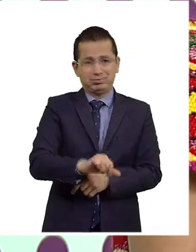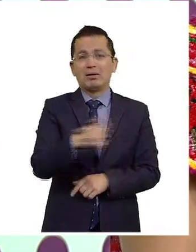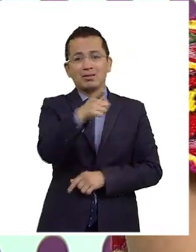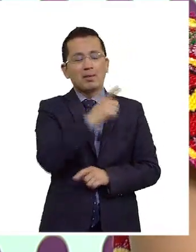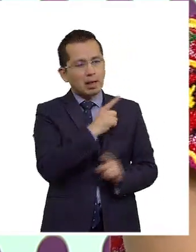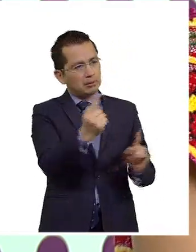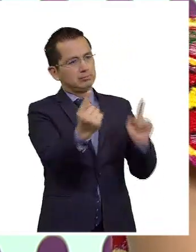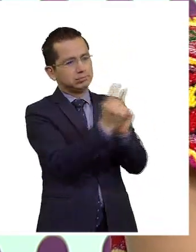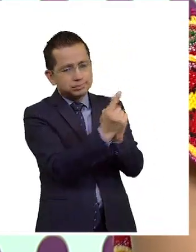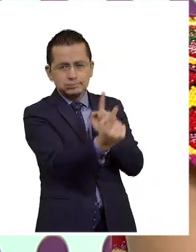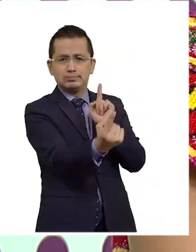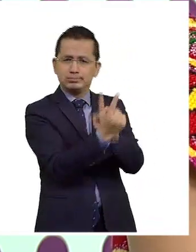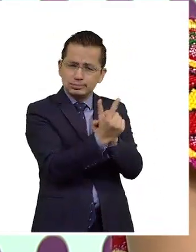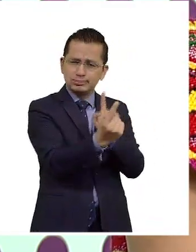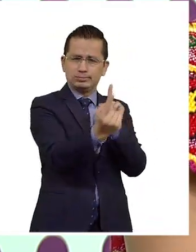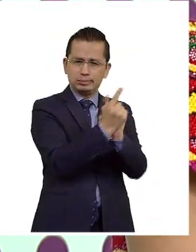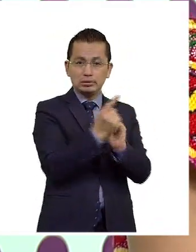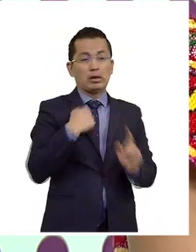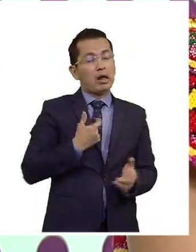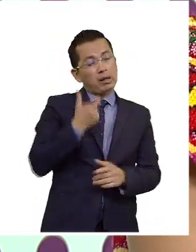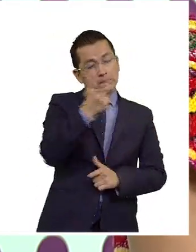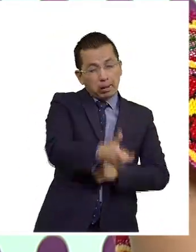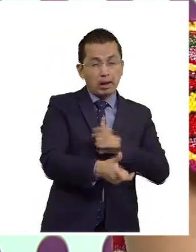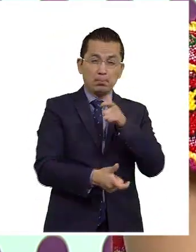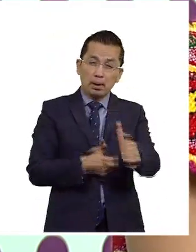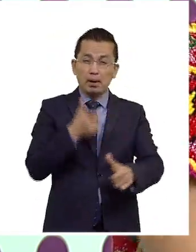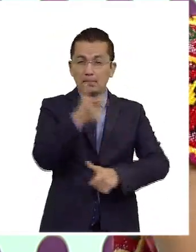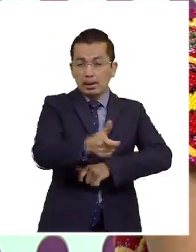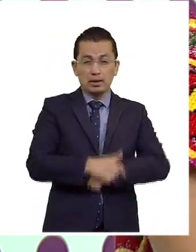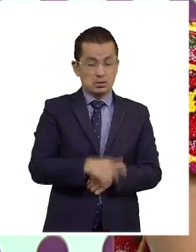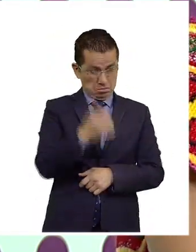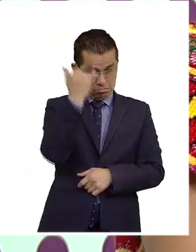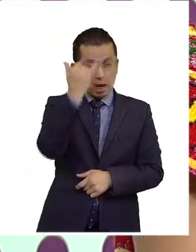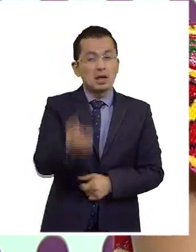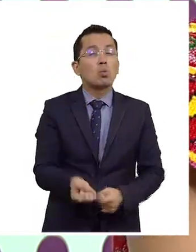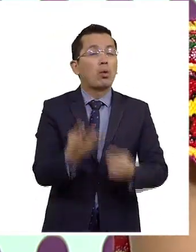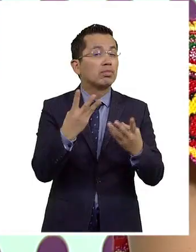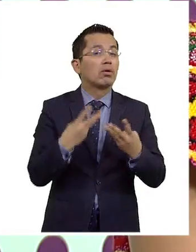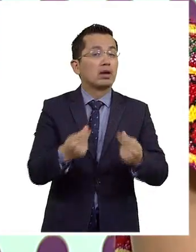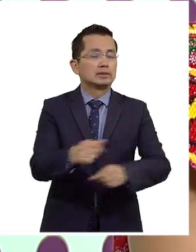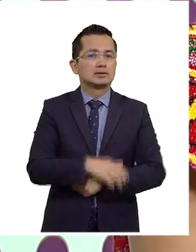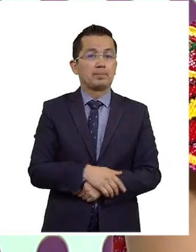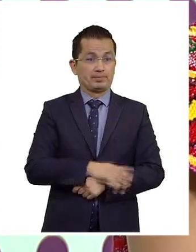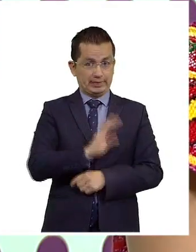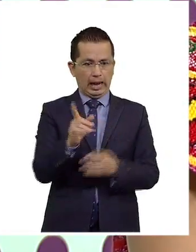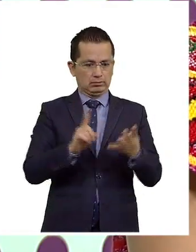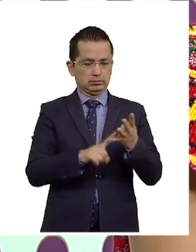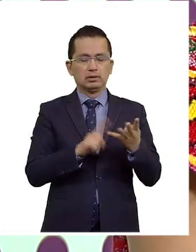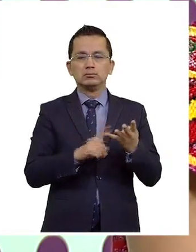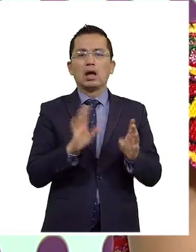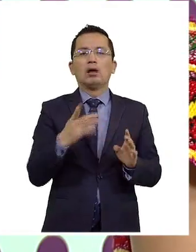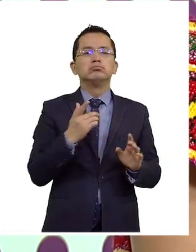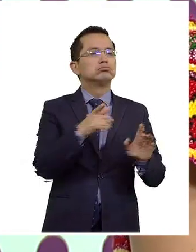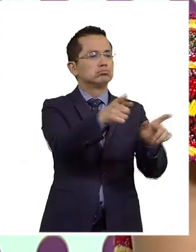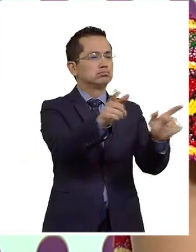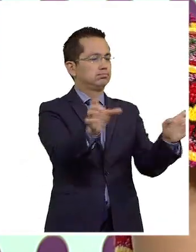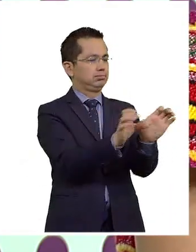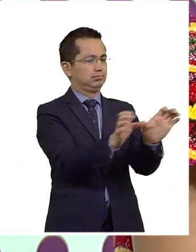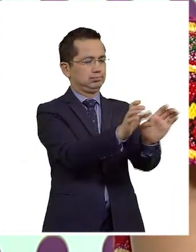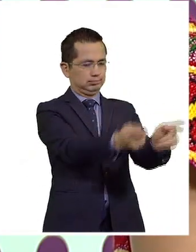¿no? Imagínate la cantidad de dinero que eso implica. Y después que le tienes que probar la patología de tu hija, hijo,